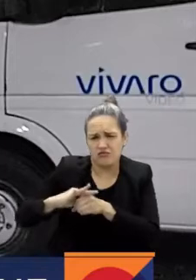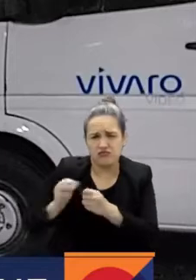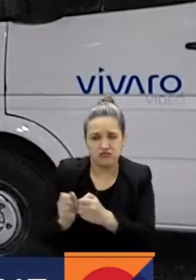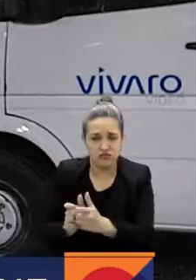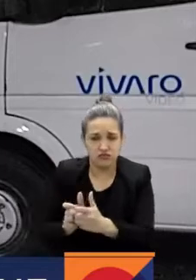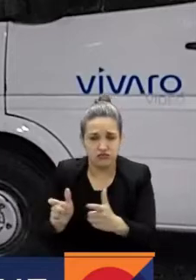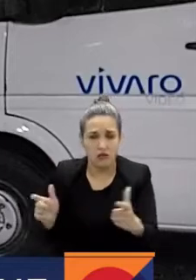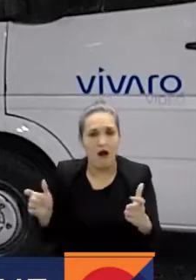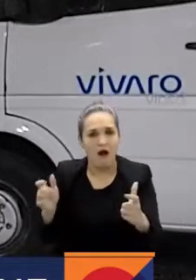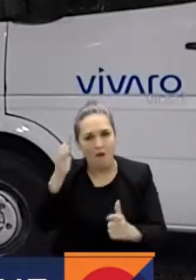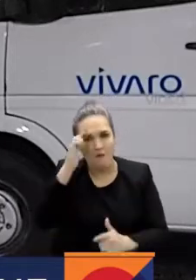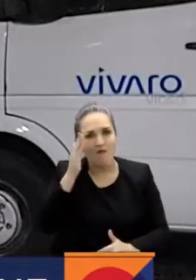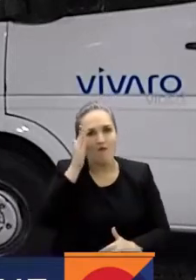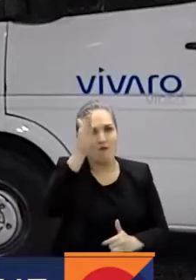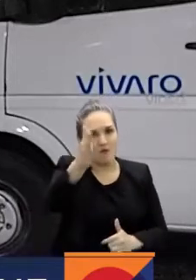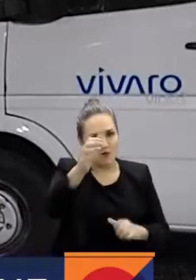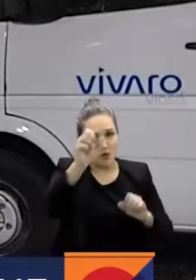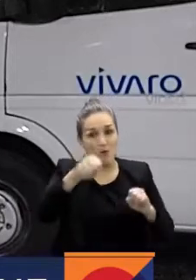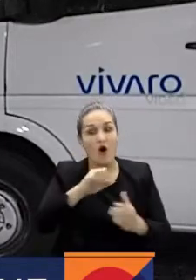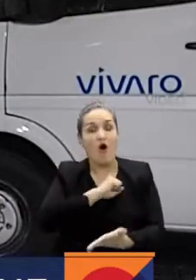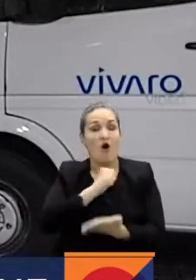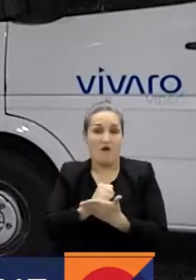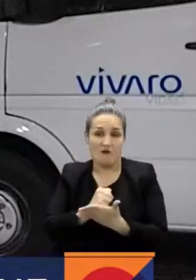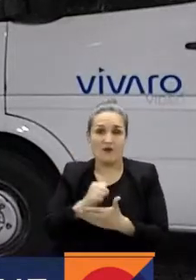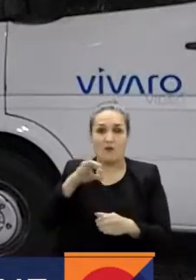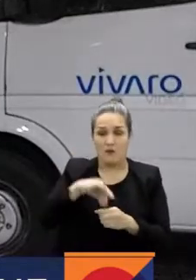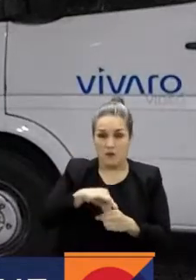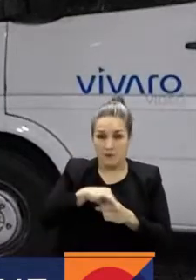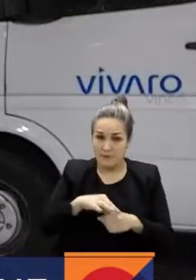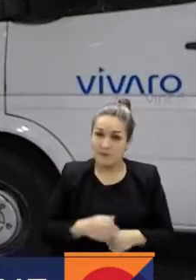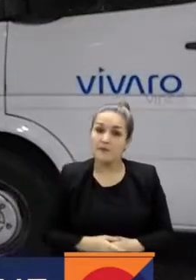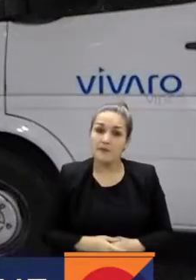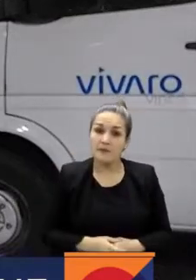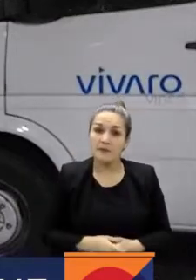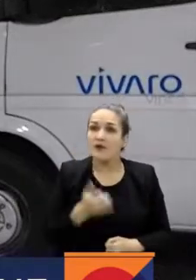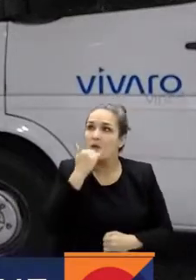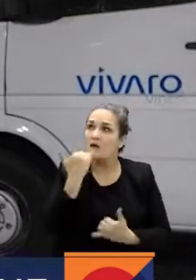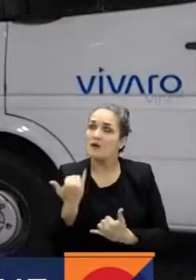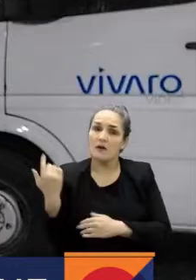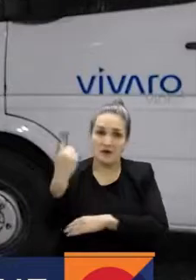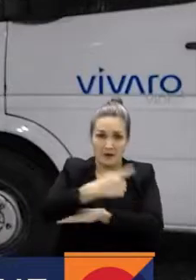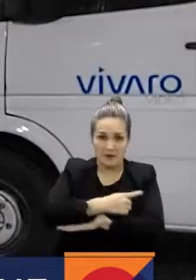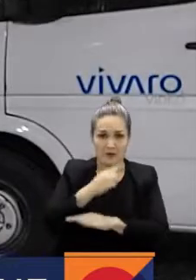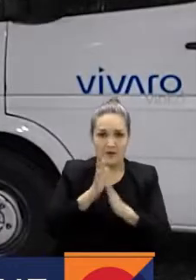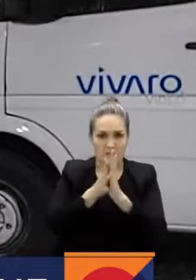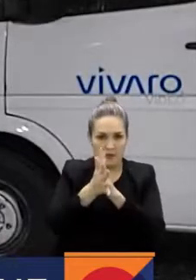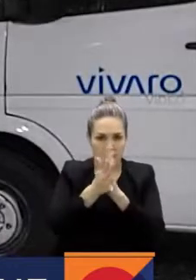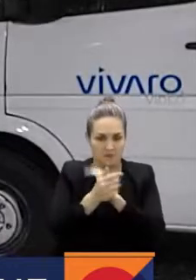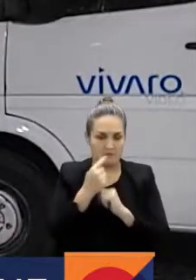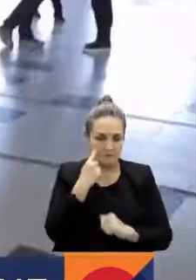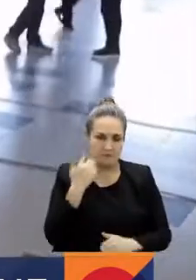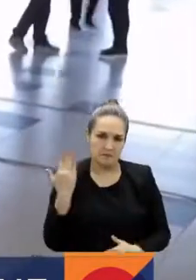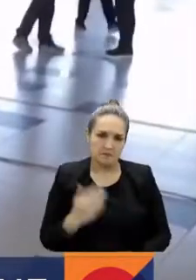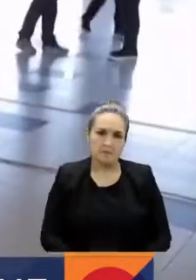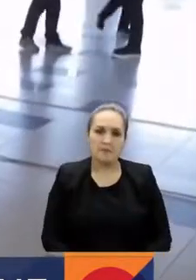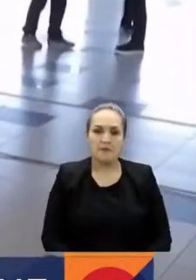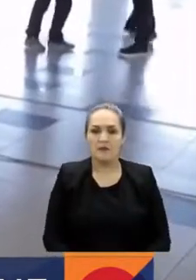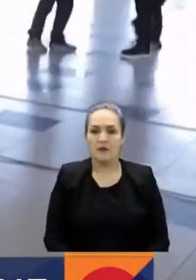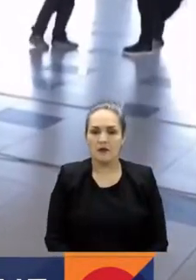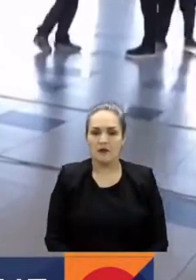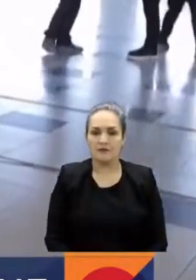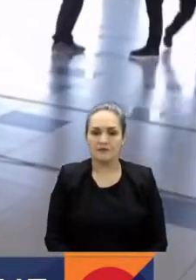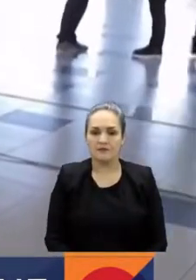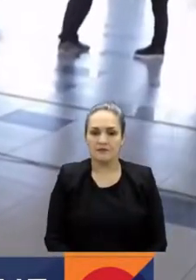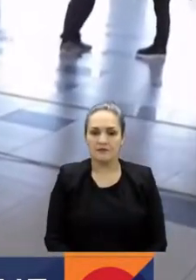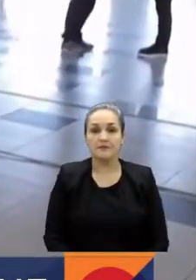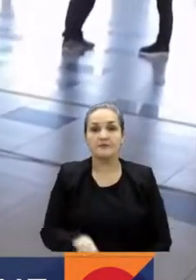hacia el futuro con este voto obligatorio entonces. ¿Qué es lo que ocurrió durante esta jornada? Se los contamos en el siguiente informe.